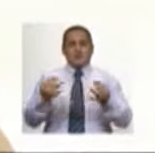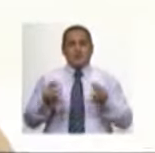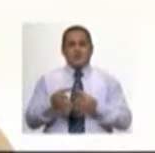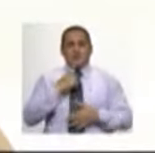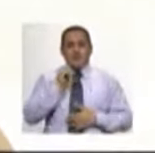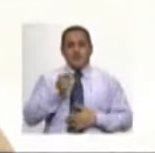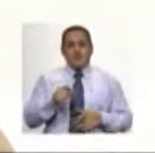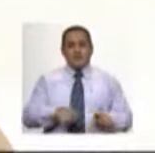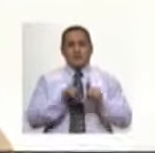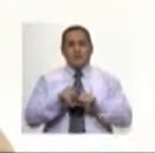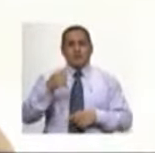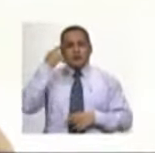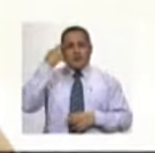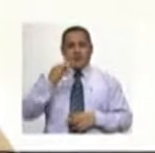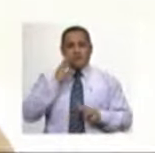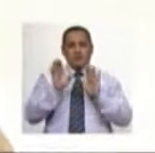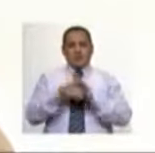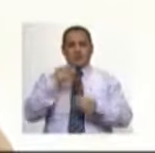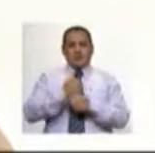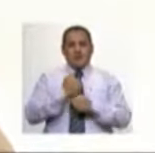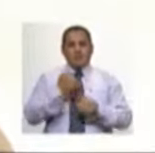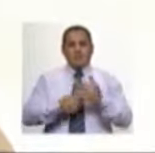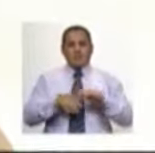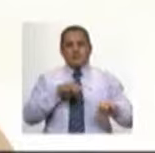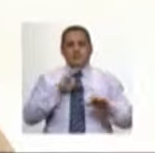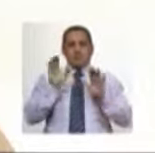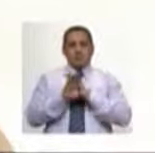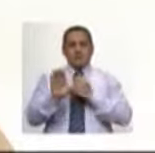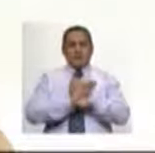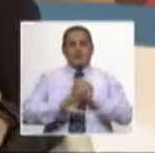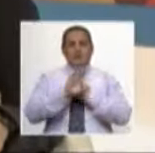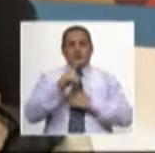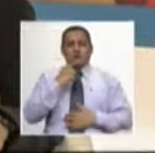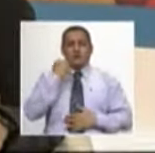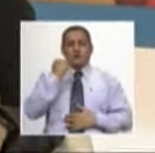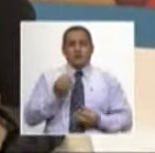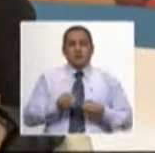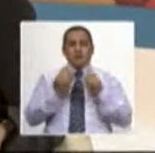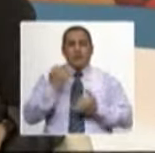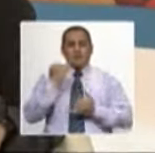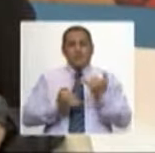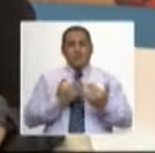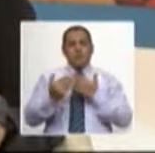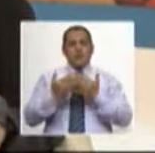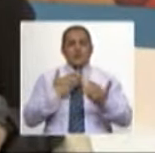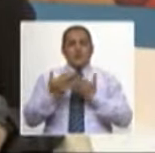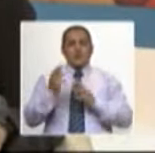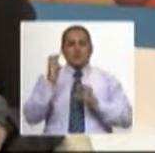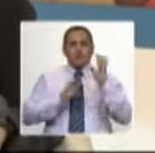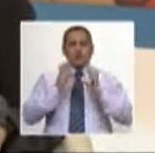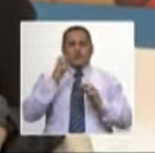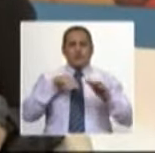magistrados sean coherentes con el trabajo que van a realizar, que es finalmente la defensa de los derechos. Claro, porque finalmente cualquier duda